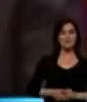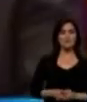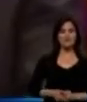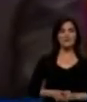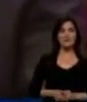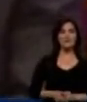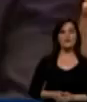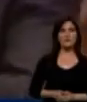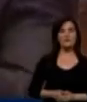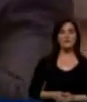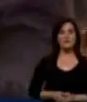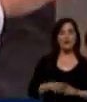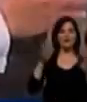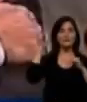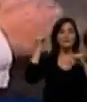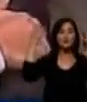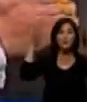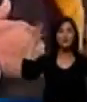ecuatorianas.